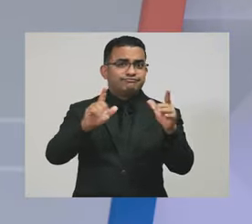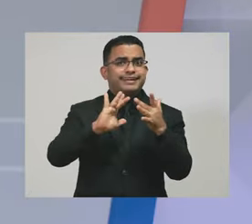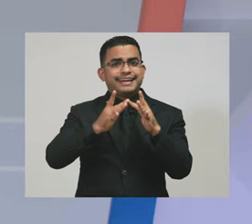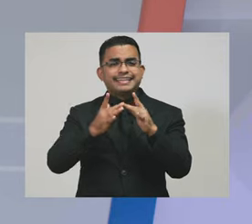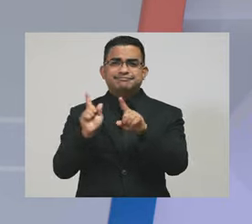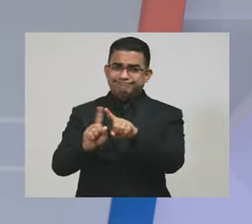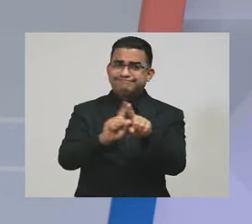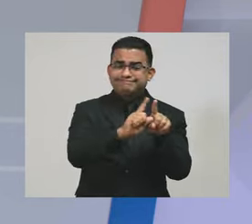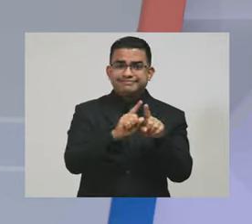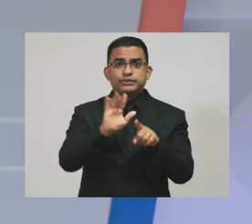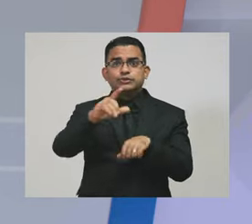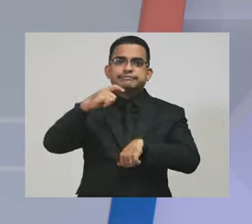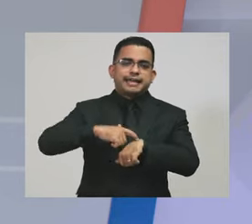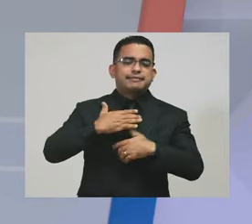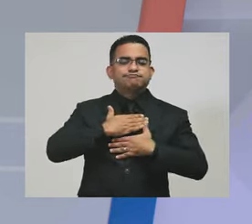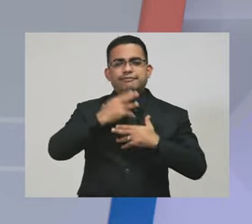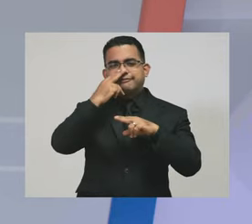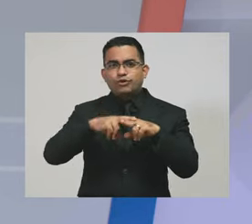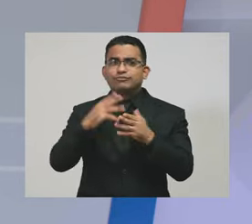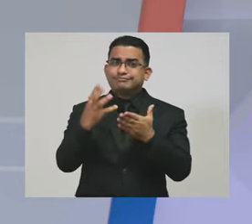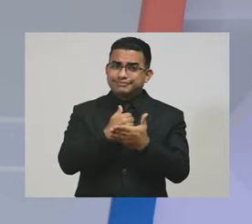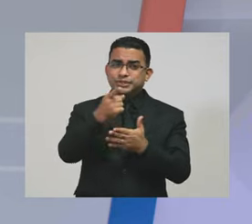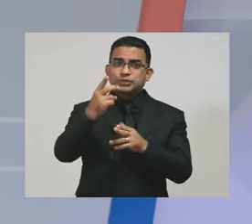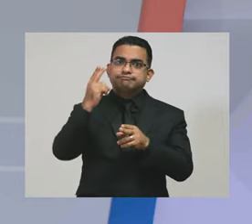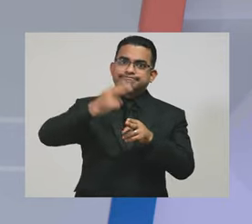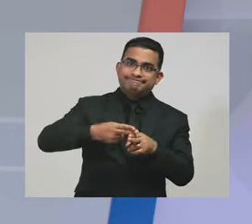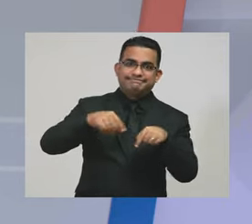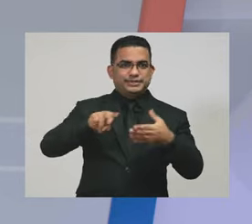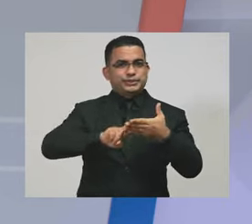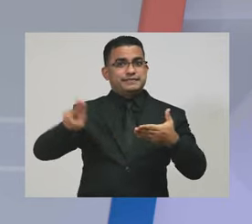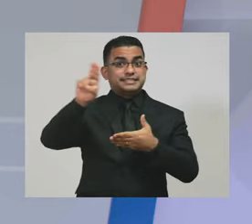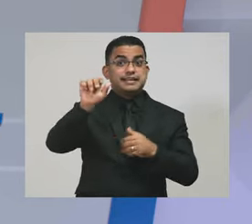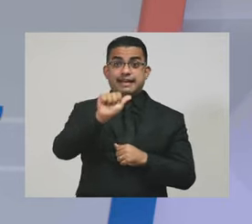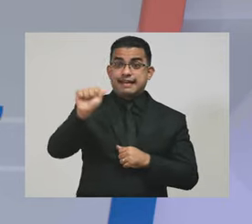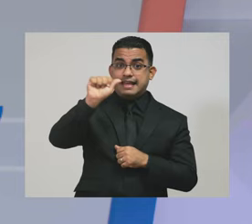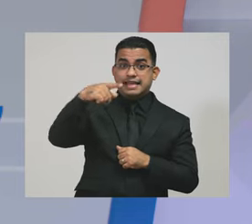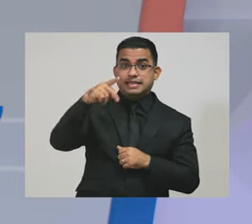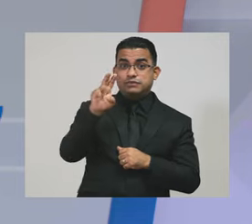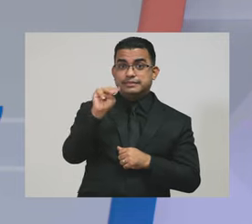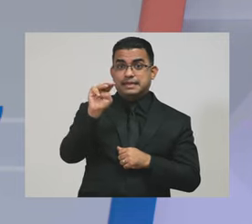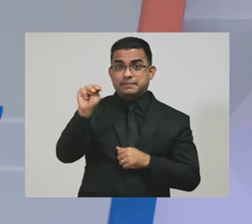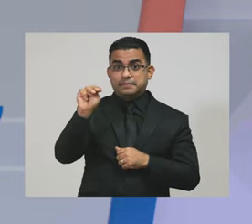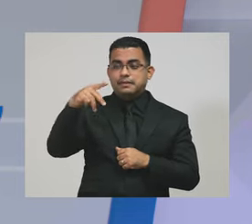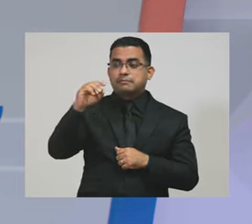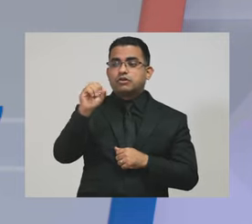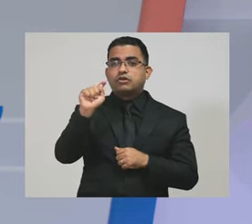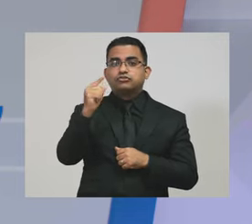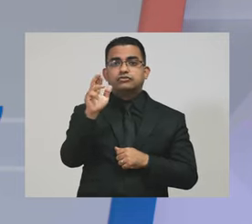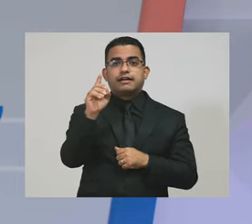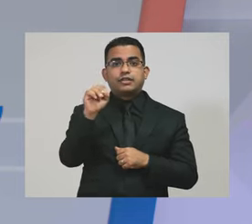de tus redes sociales los momentos favoritos y menciona a tu alma máter a través de arroba